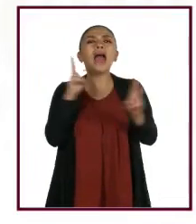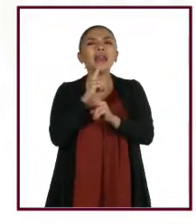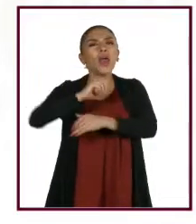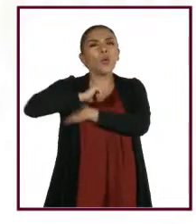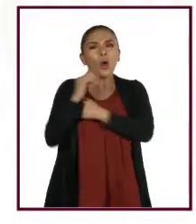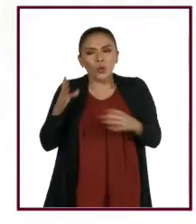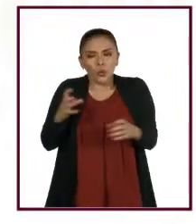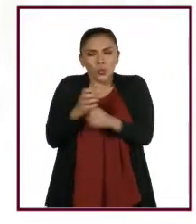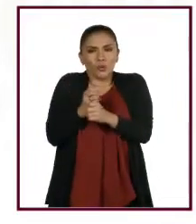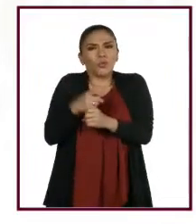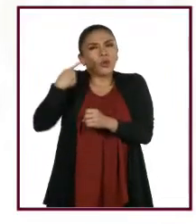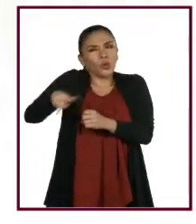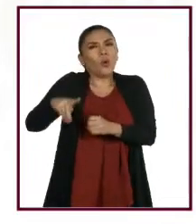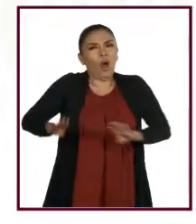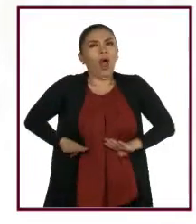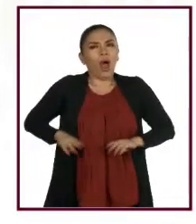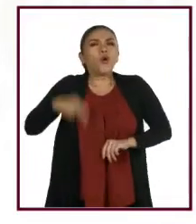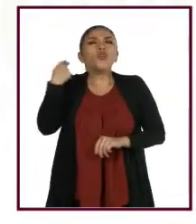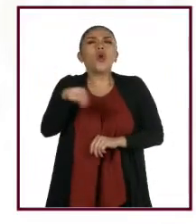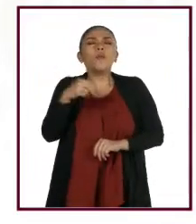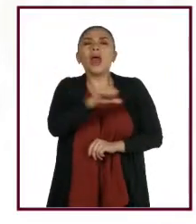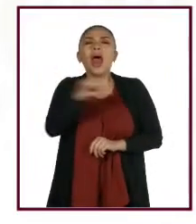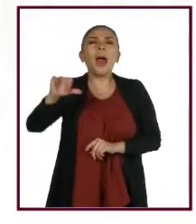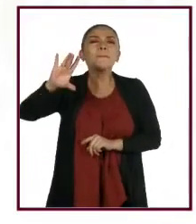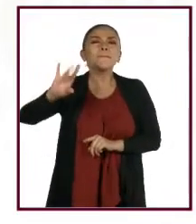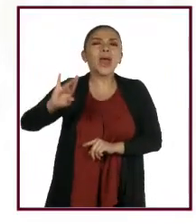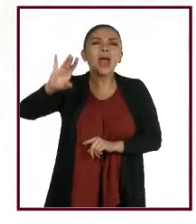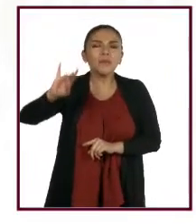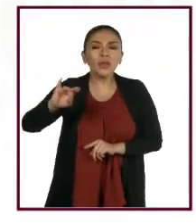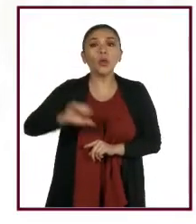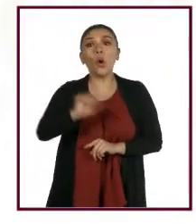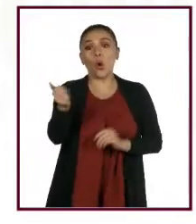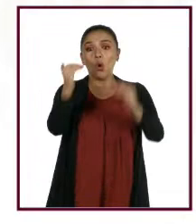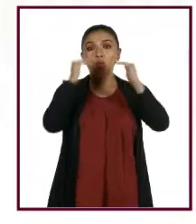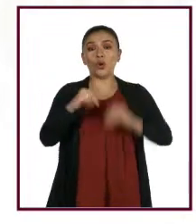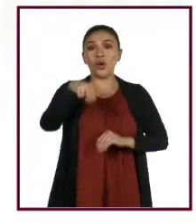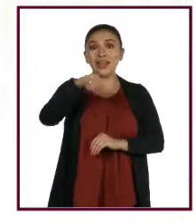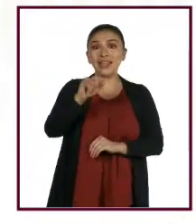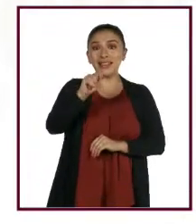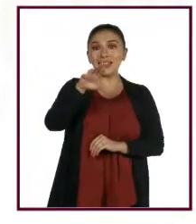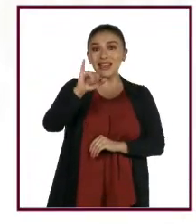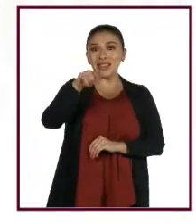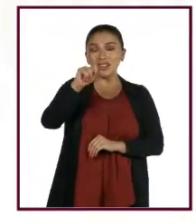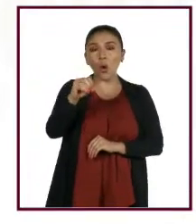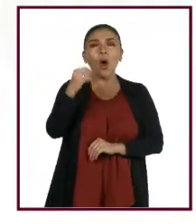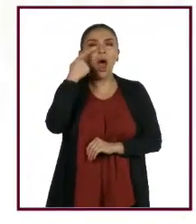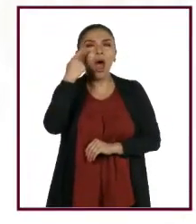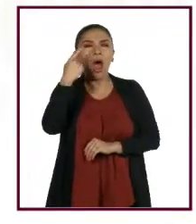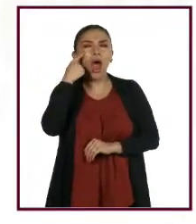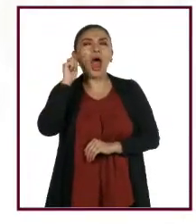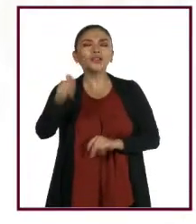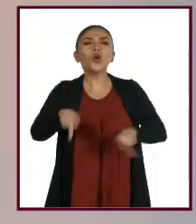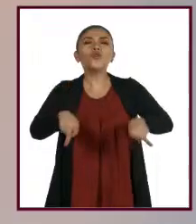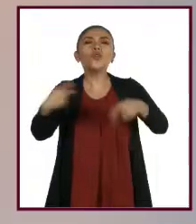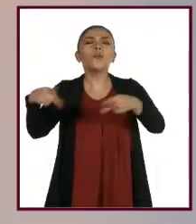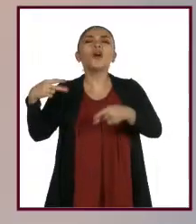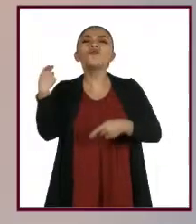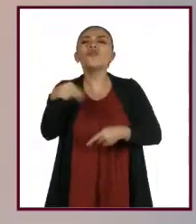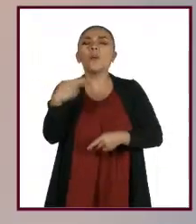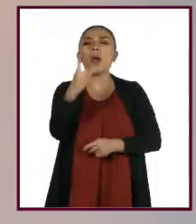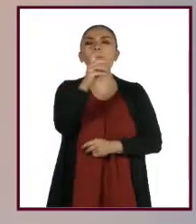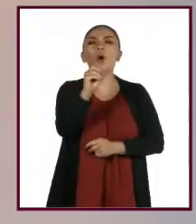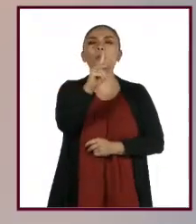con respecto a los nombres comerciales de pegamentos, y los nitritos, que usualmente se llaman poppers.